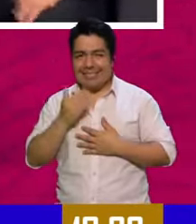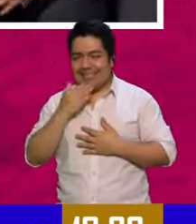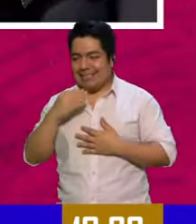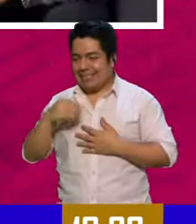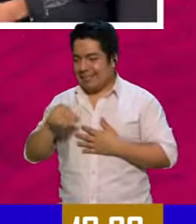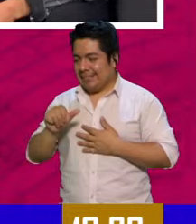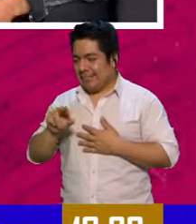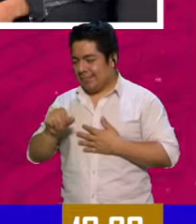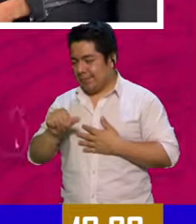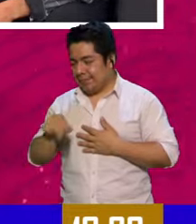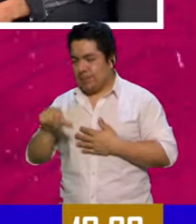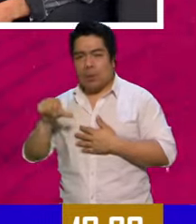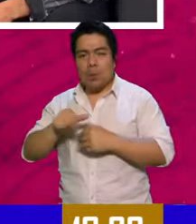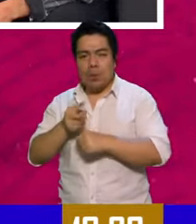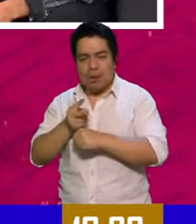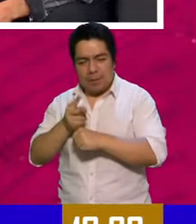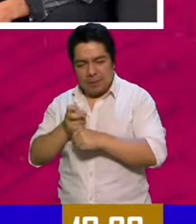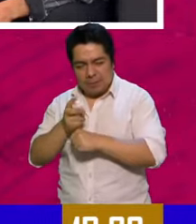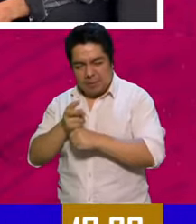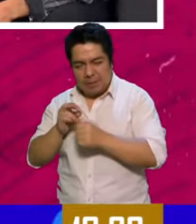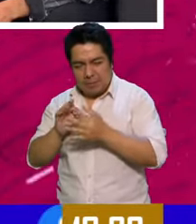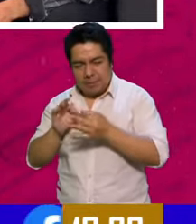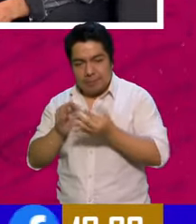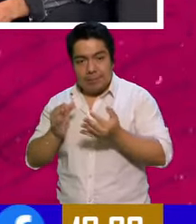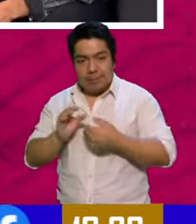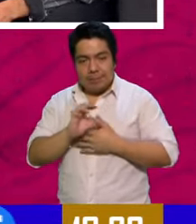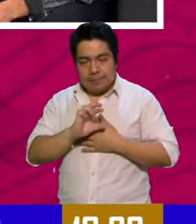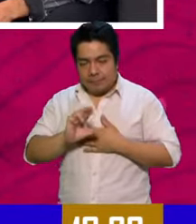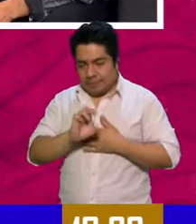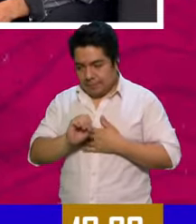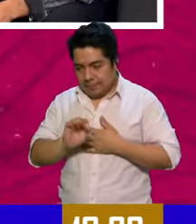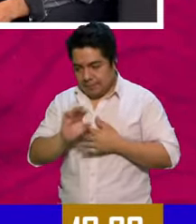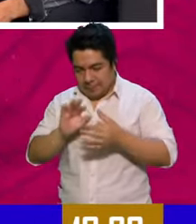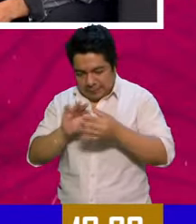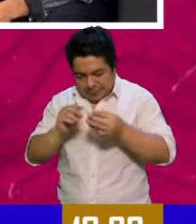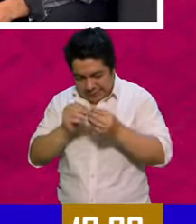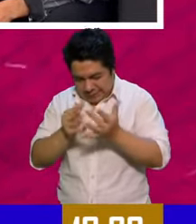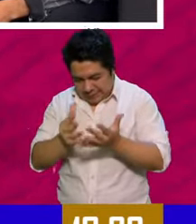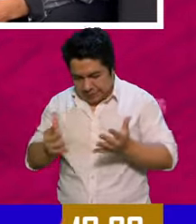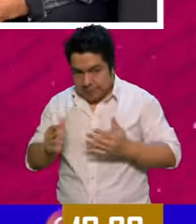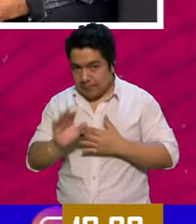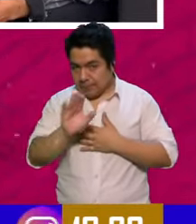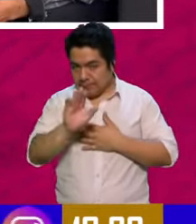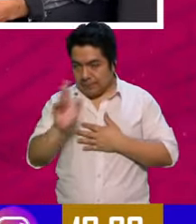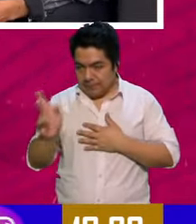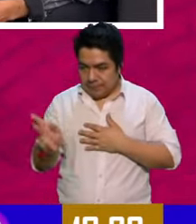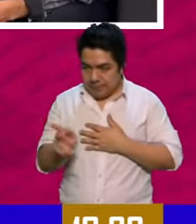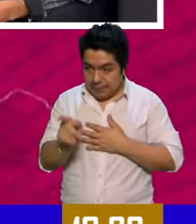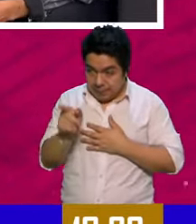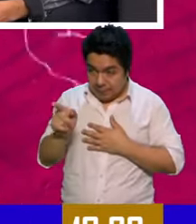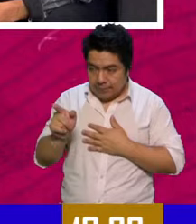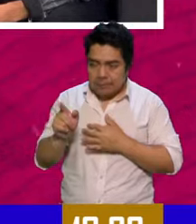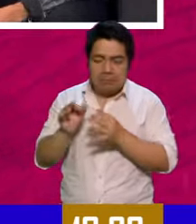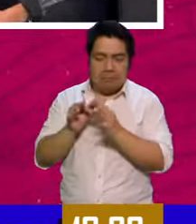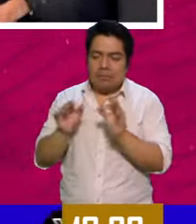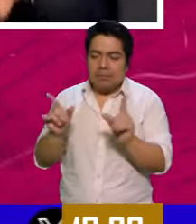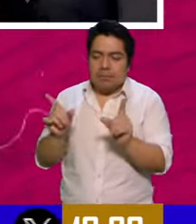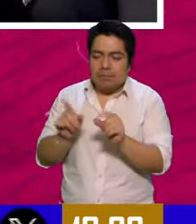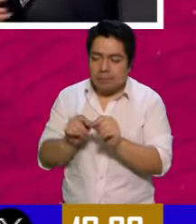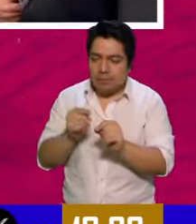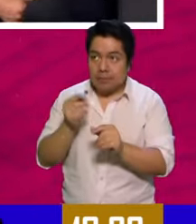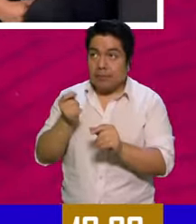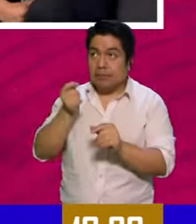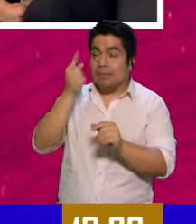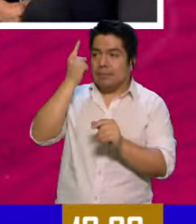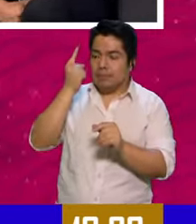¿a qué nos vienes a invitar? Son sácanos, no seas gacho. Charro, pues antes de spoilearte toda la información, quiero preguntarte a ti, cuéntame así, lo primero que se te venga a la